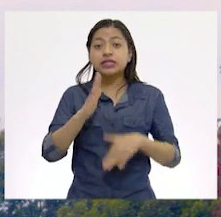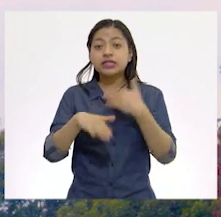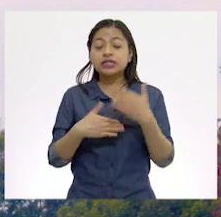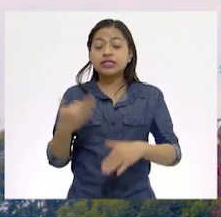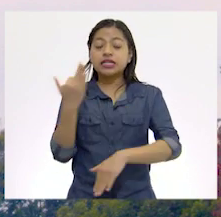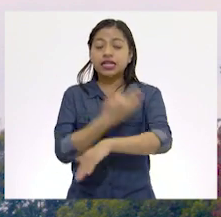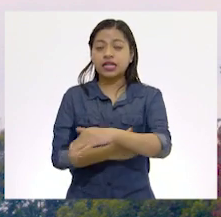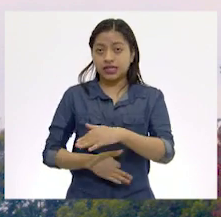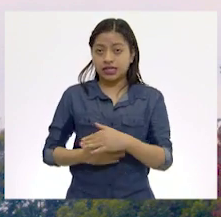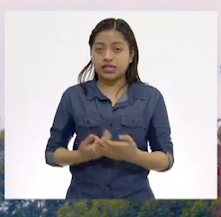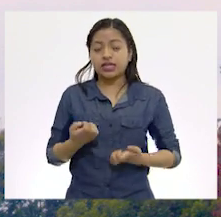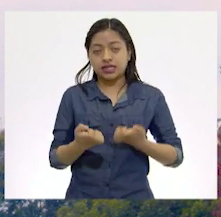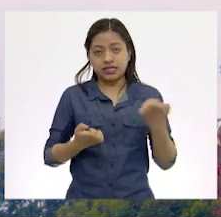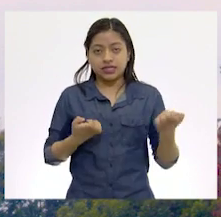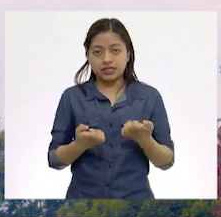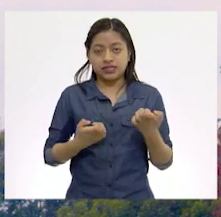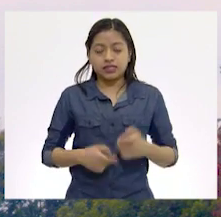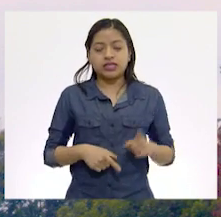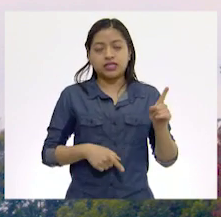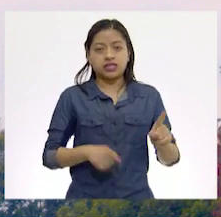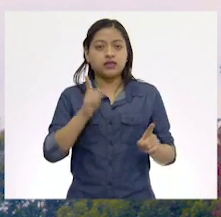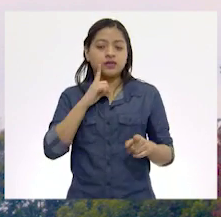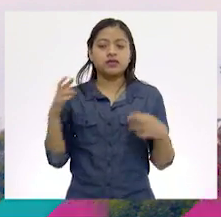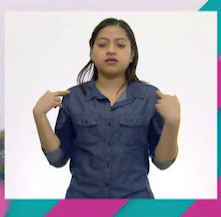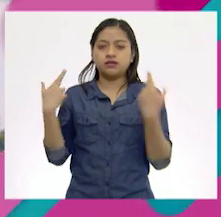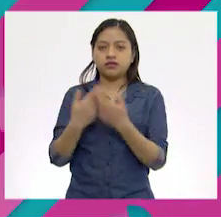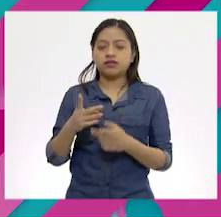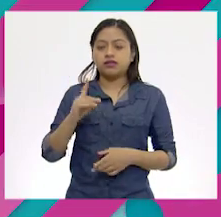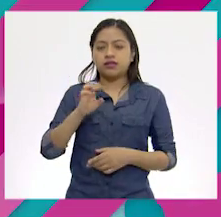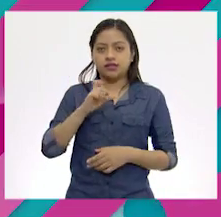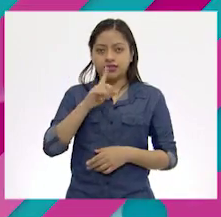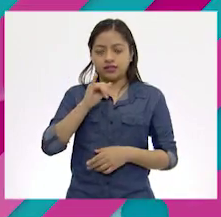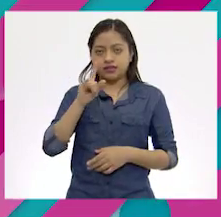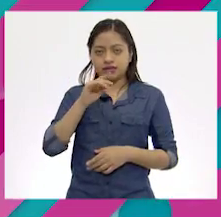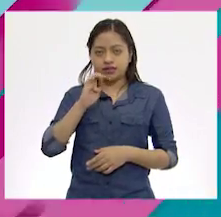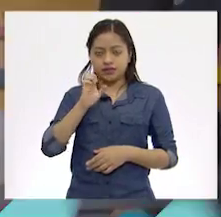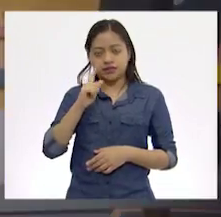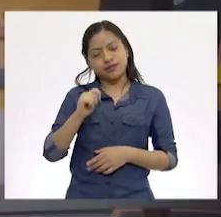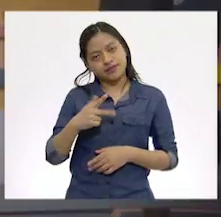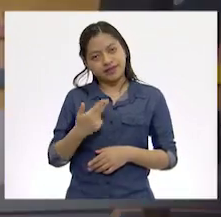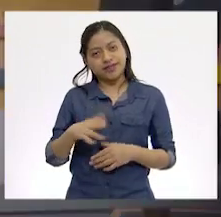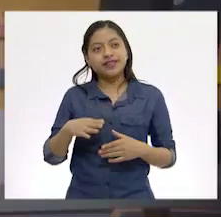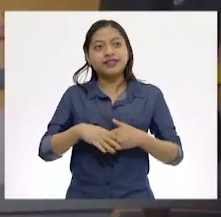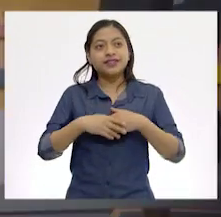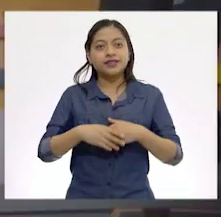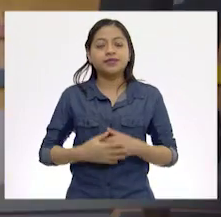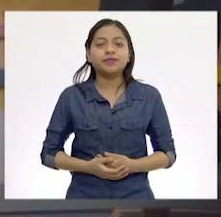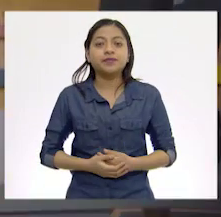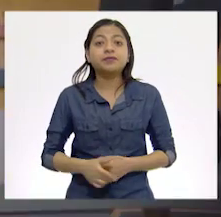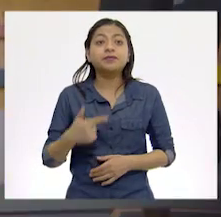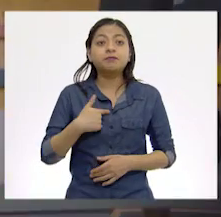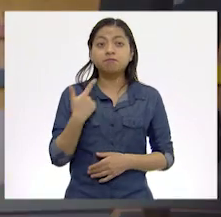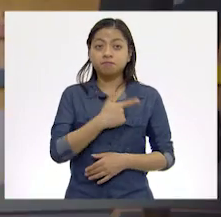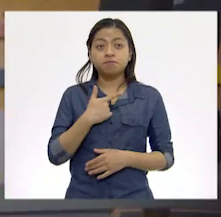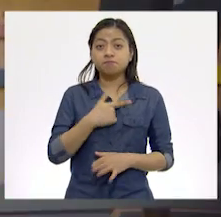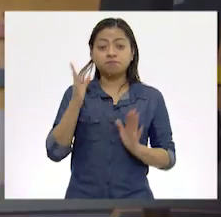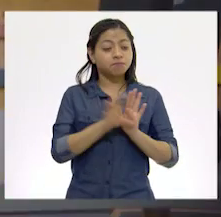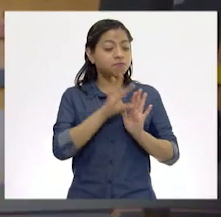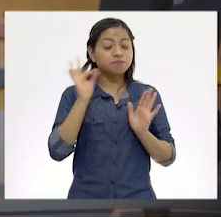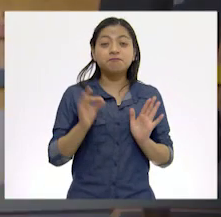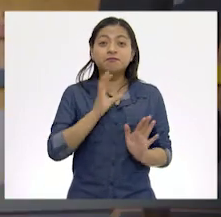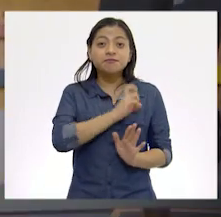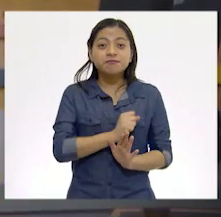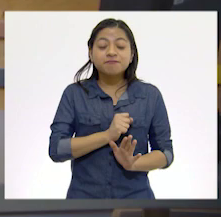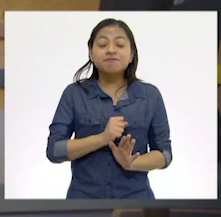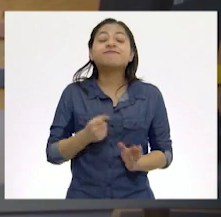física, que se llaman Elizabeth Esparza y Adrián Bañaga. Un saludo. ¿Cómo me ha gustado